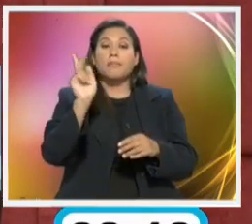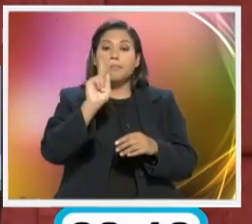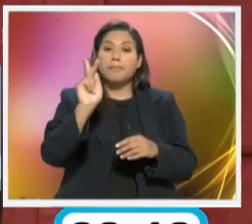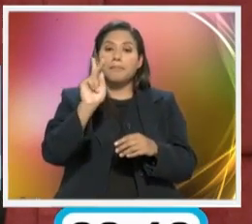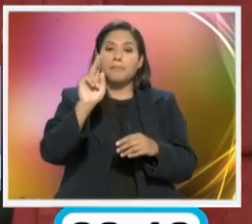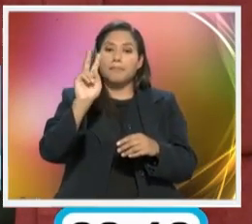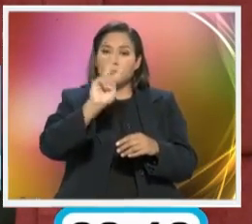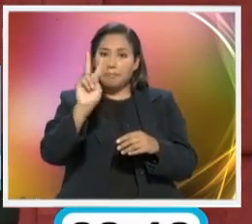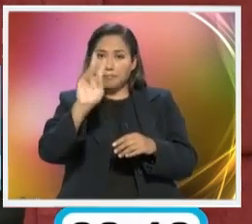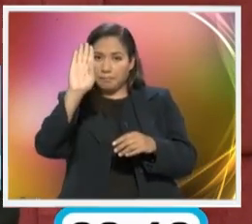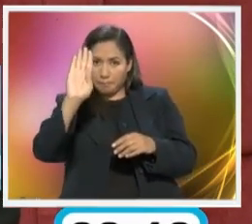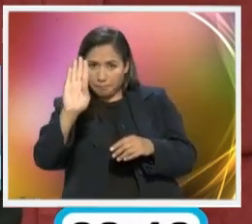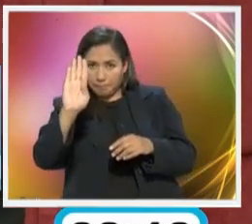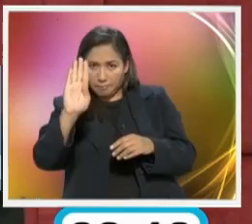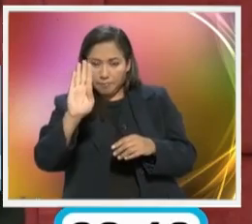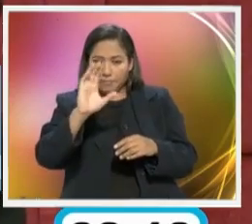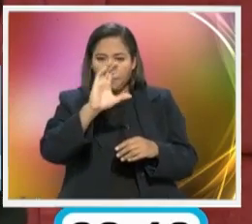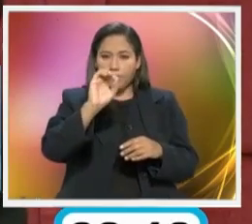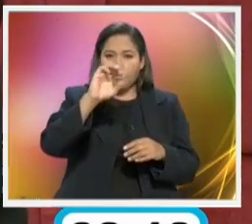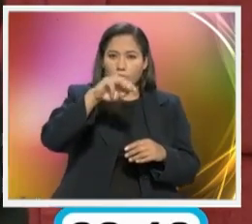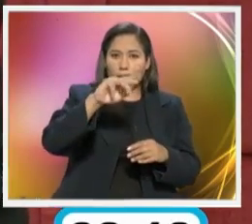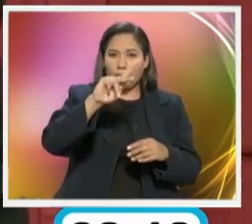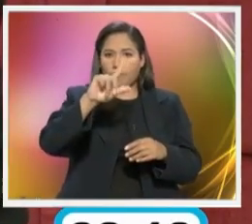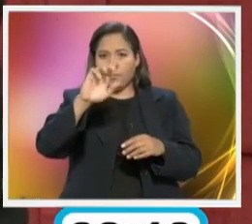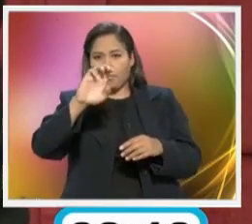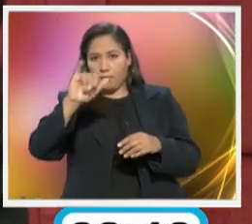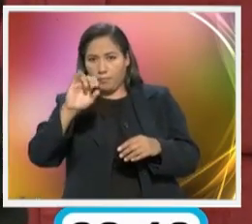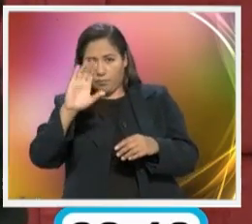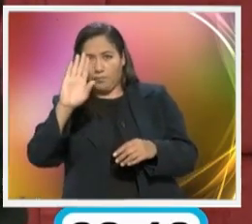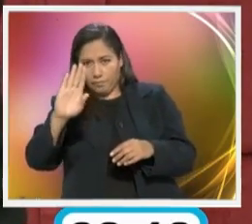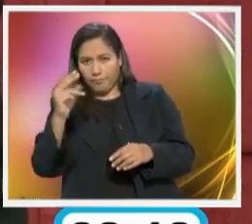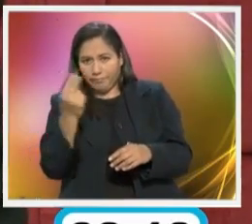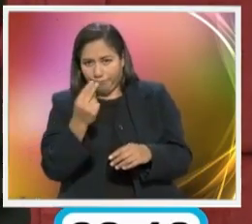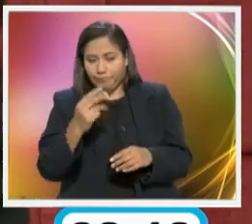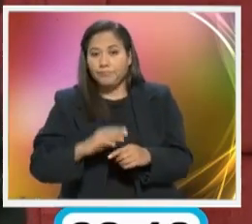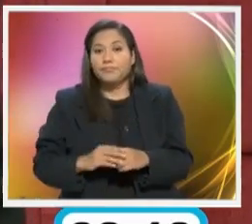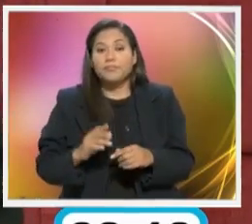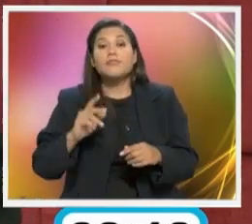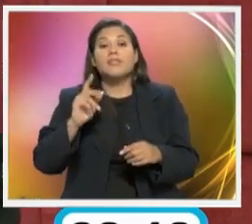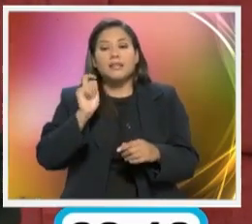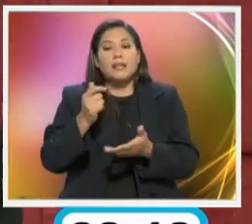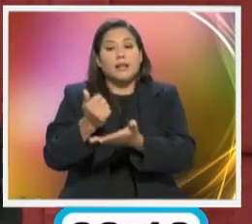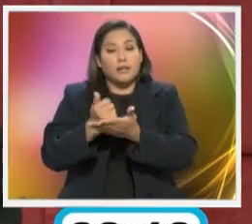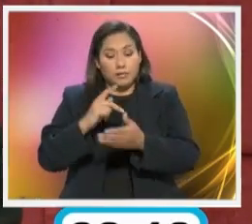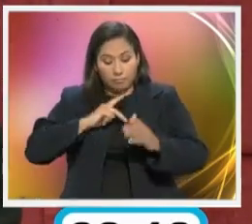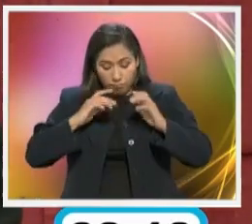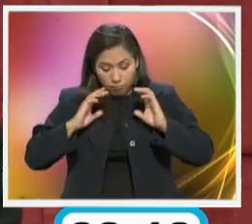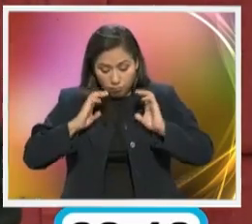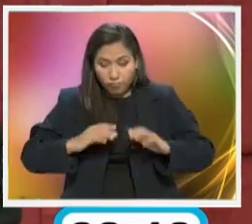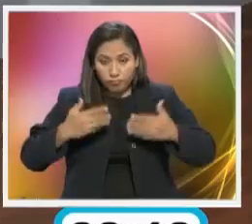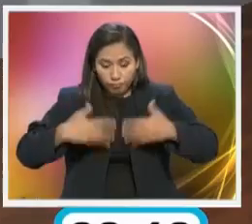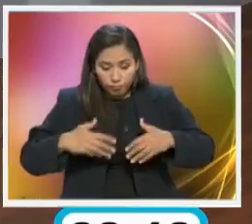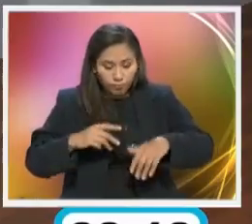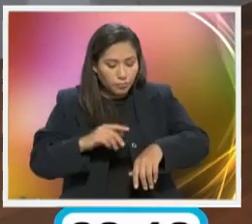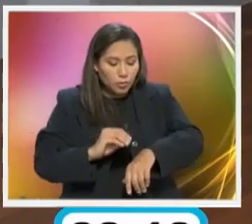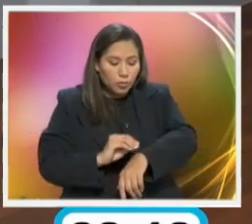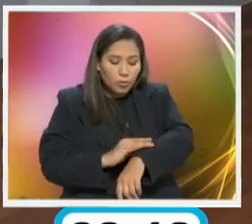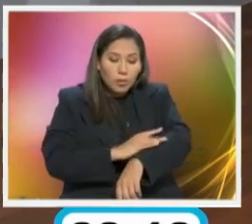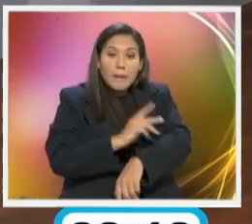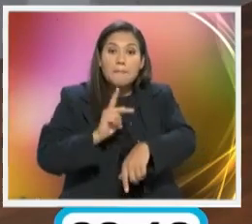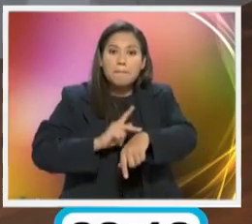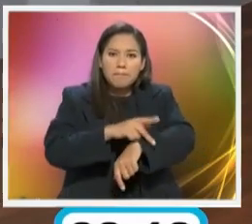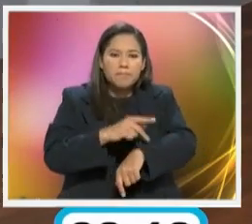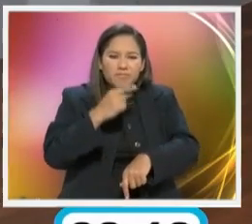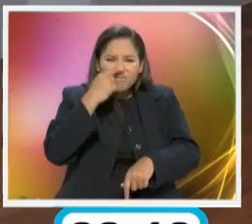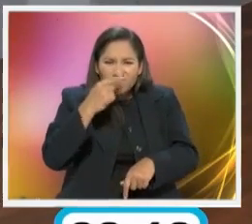ejemplo. La producción del complejo B, el metabolismo hace que se vaya hacia piel y el olor